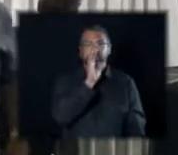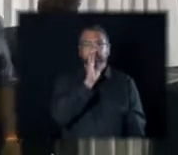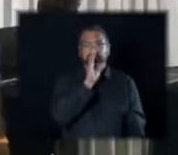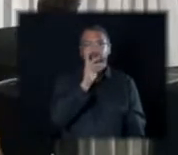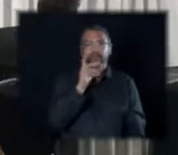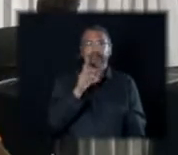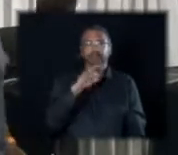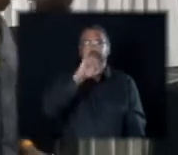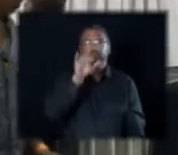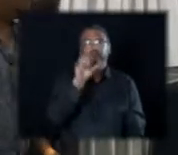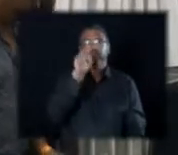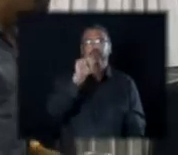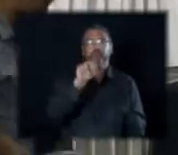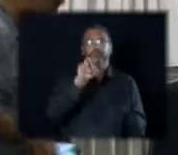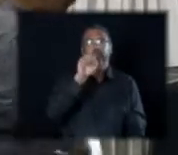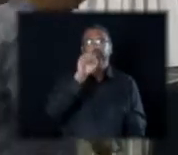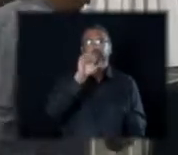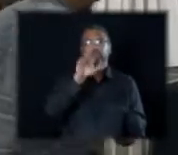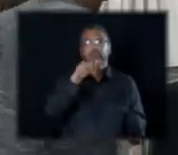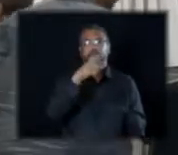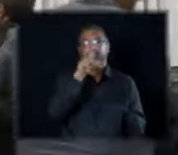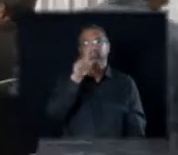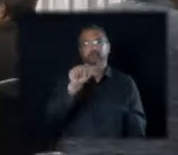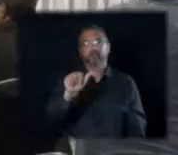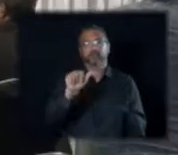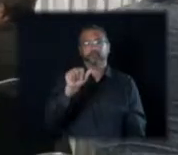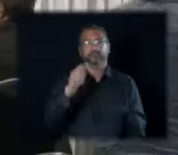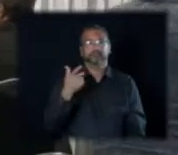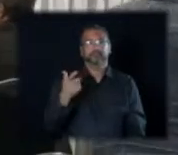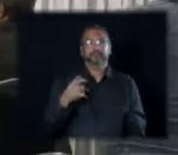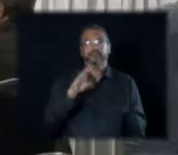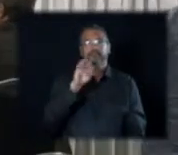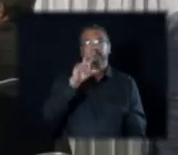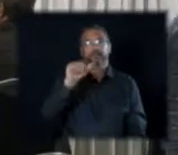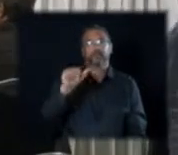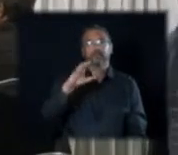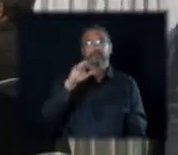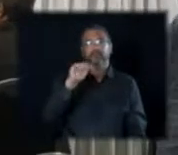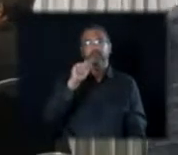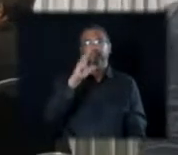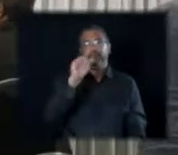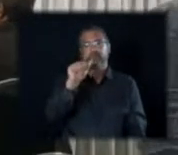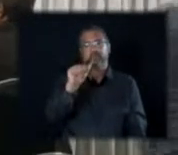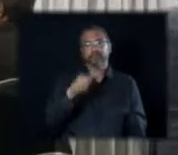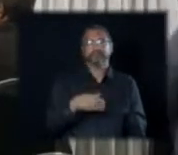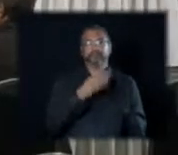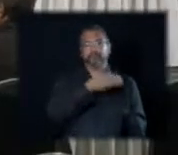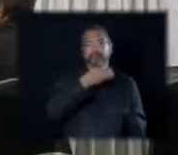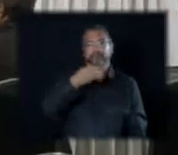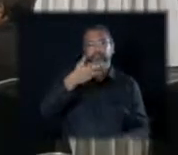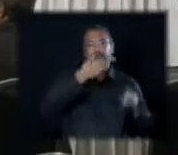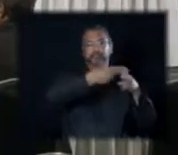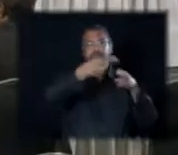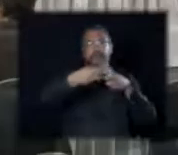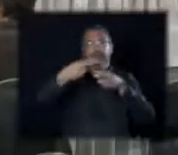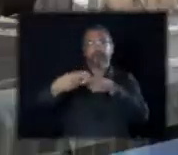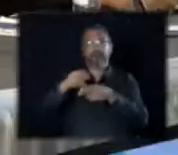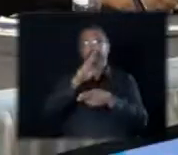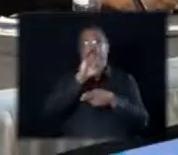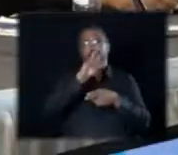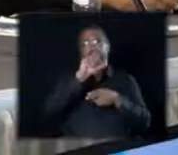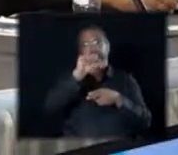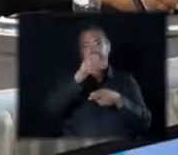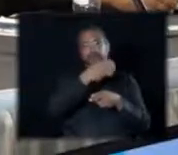Juan Zaragoza Gómez. Juan Zaragoza Gómez. Melba Acosta Febus, Carlos